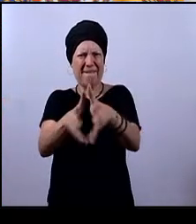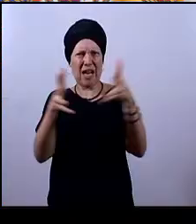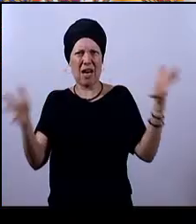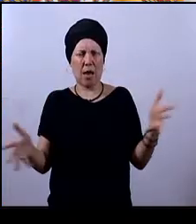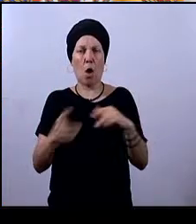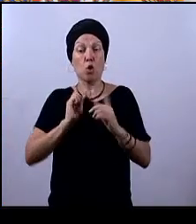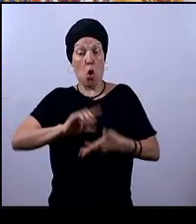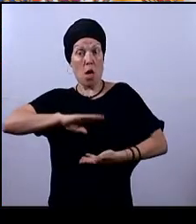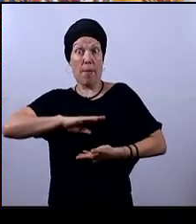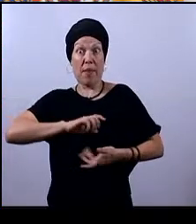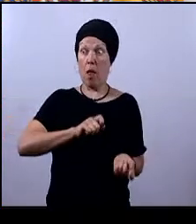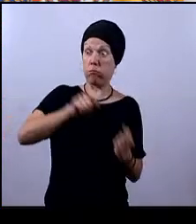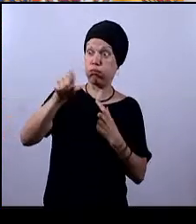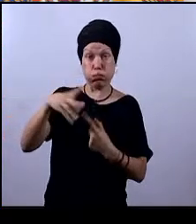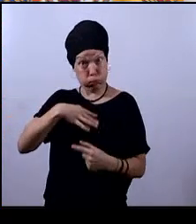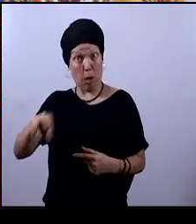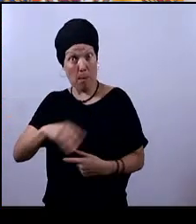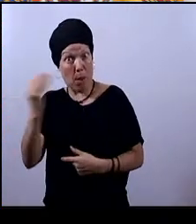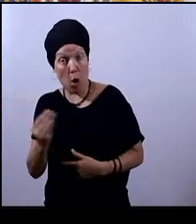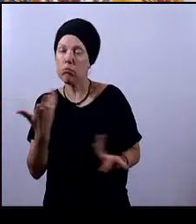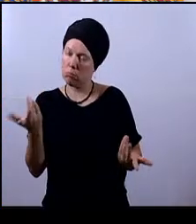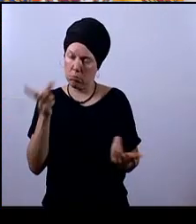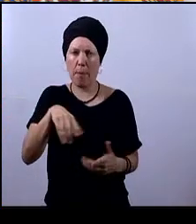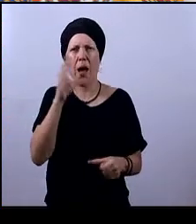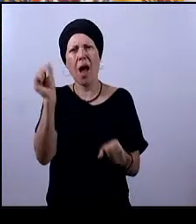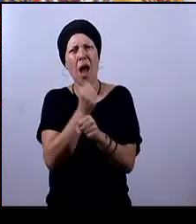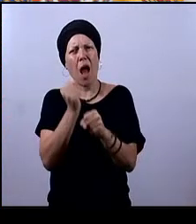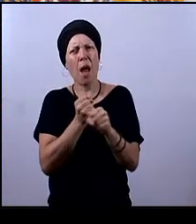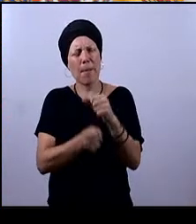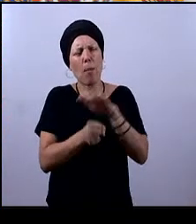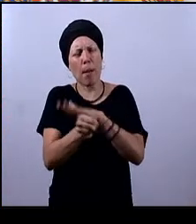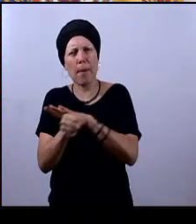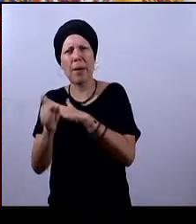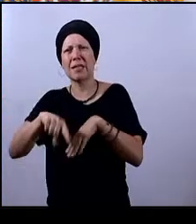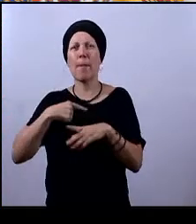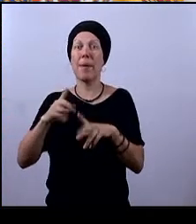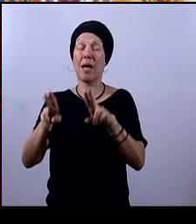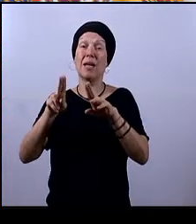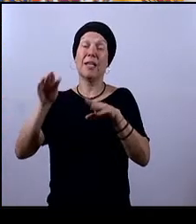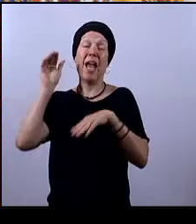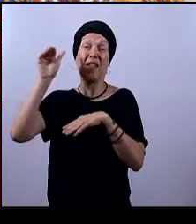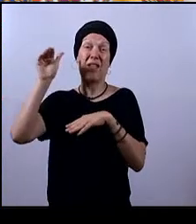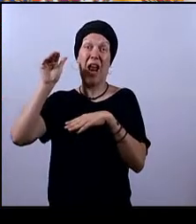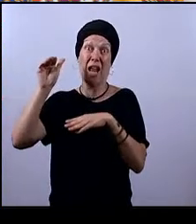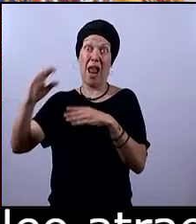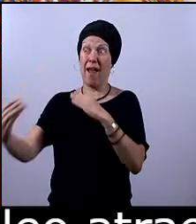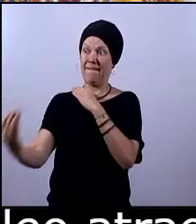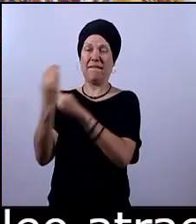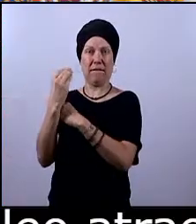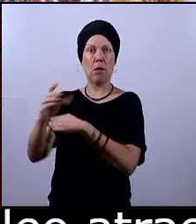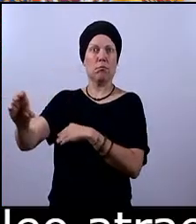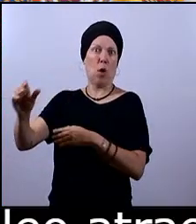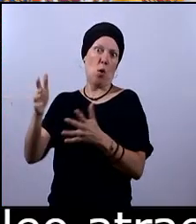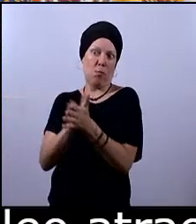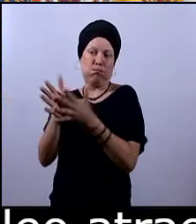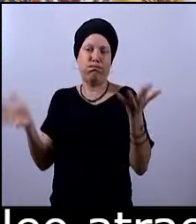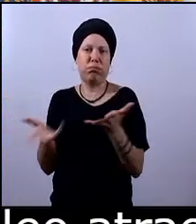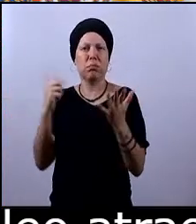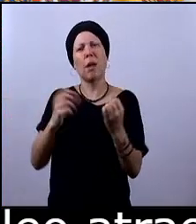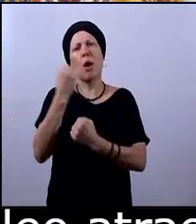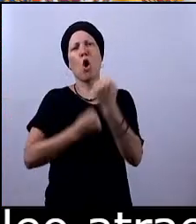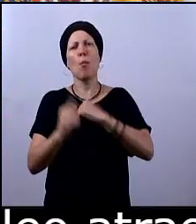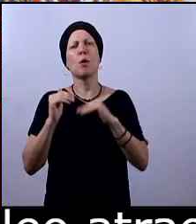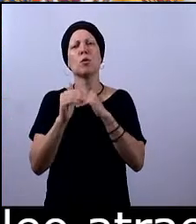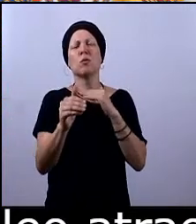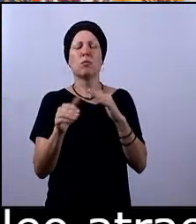su capacidad exportadora, sino también genera empleo, atrae inversión extranjera y contribuye al crecimiento económico sostenible de